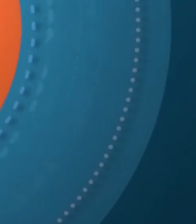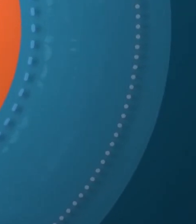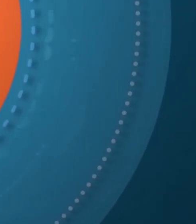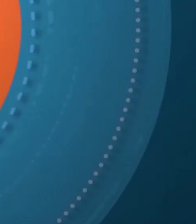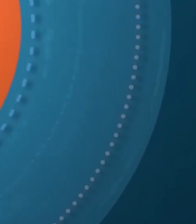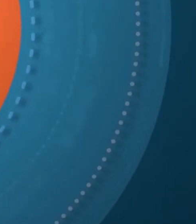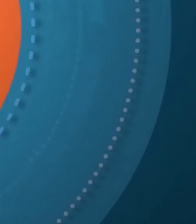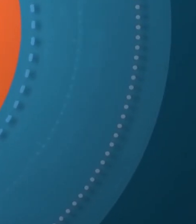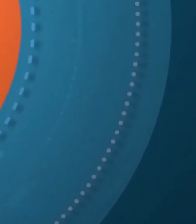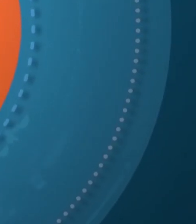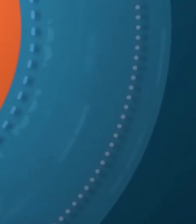De esta forma aplica advertida pero usted